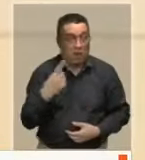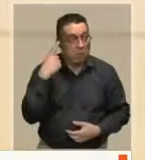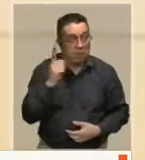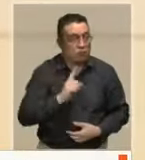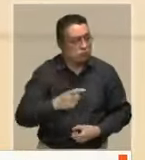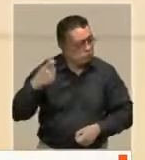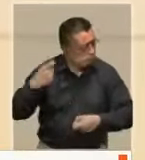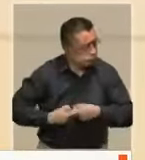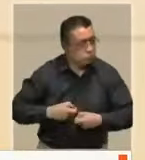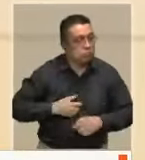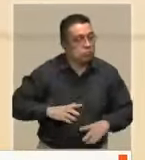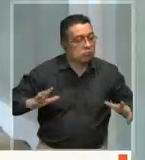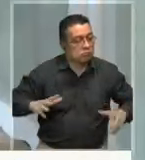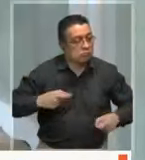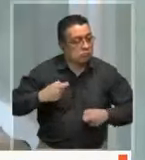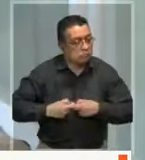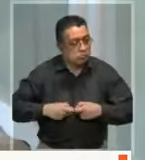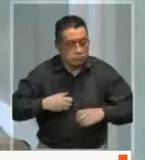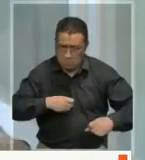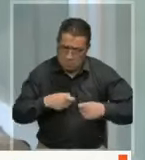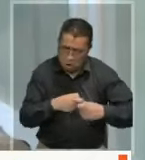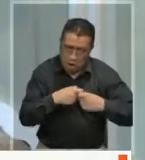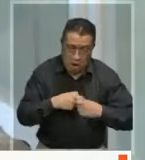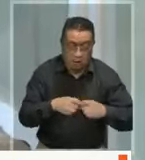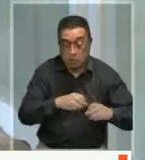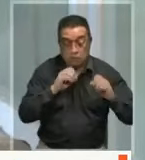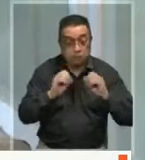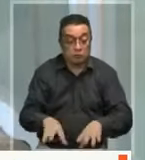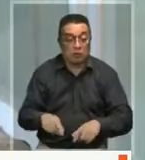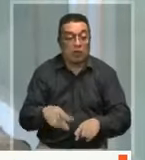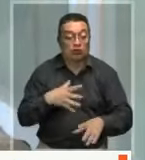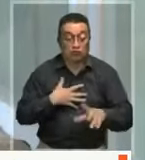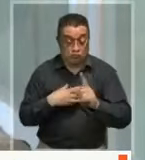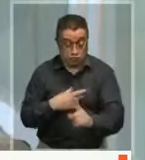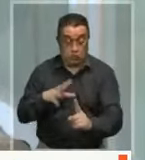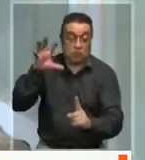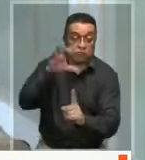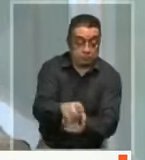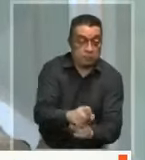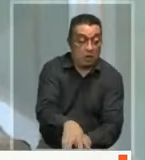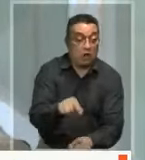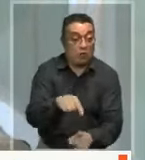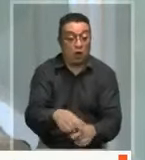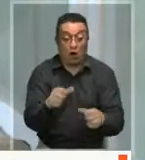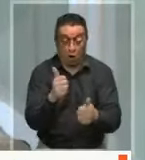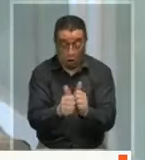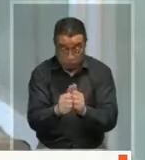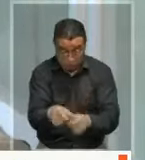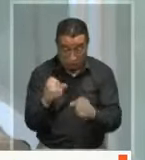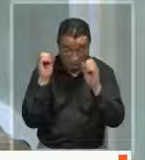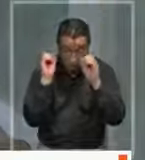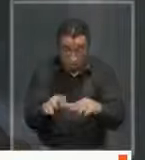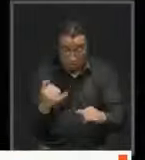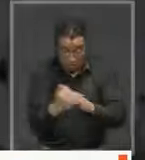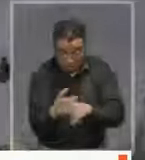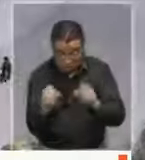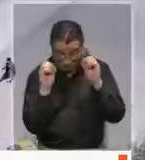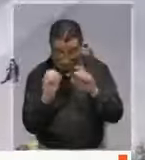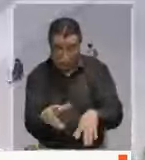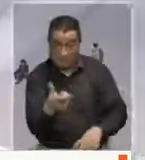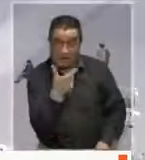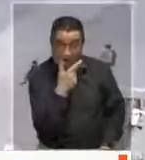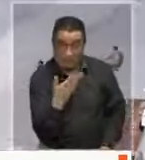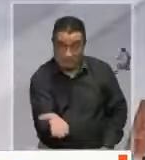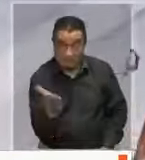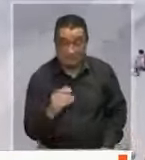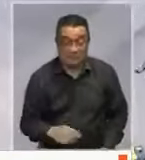joven. Dejaron a este abandonado. Ahí fue cuando yo lo agarré y le dije, mira a tus compañeros, te dejaron aquí botado, esos son tus amigos.